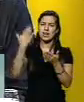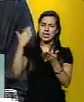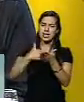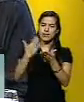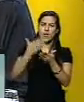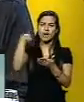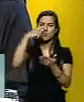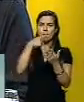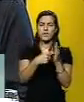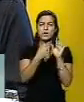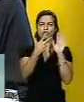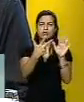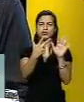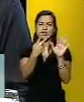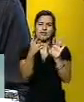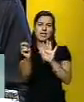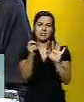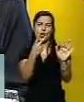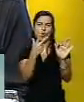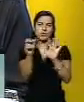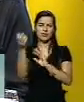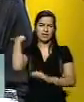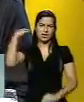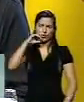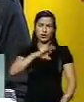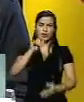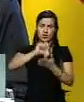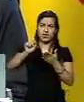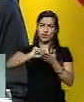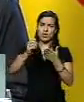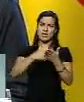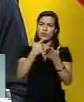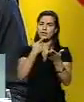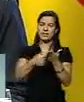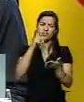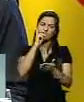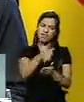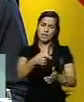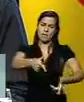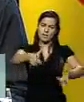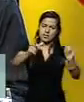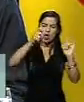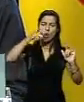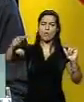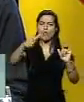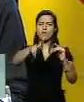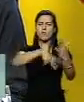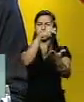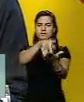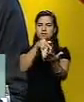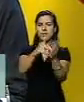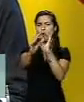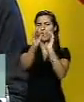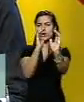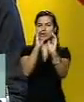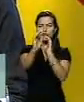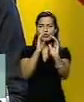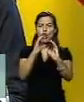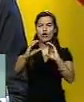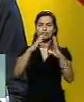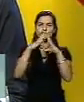todos esos comunicadores donde abogaban por la participación del pueblo en los procesos de